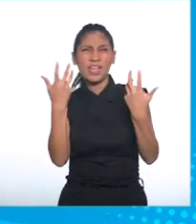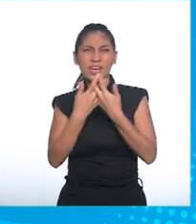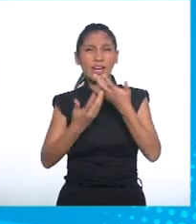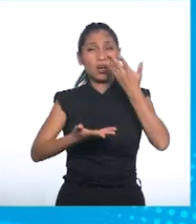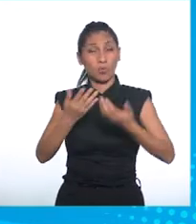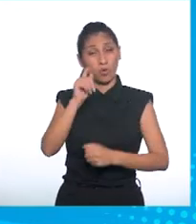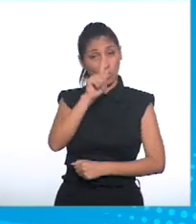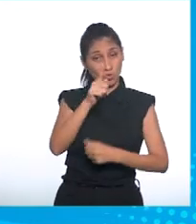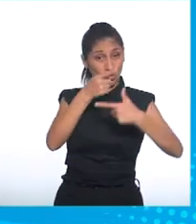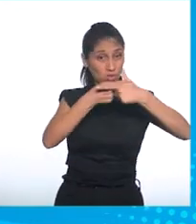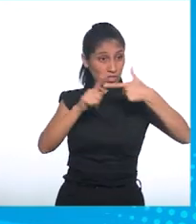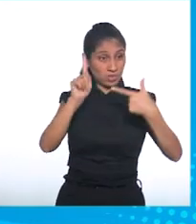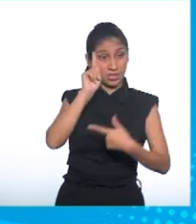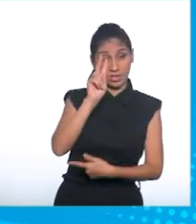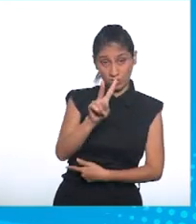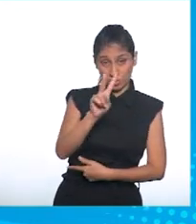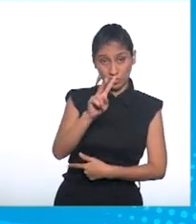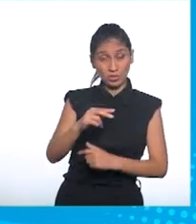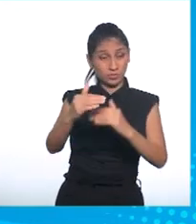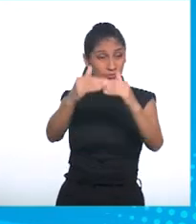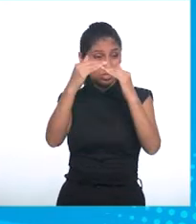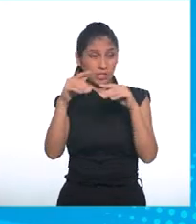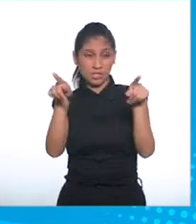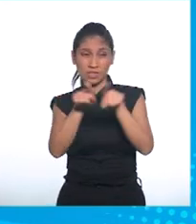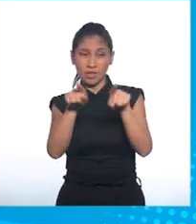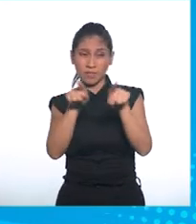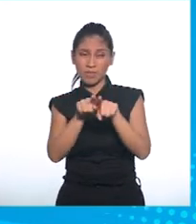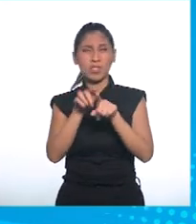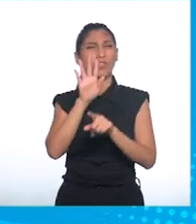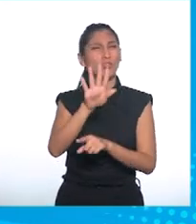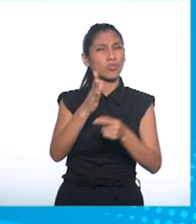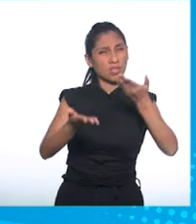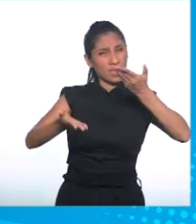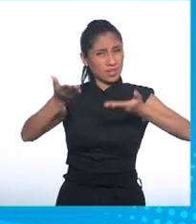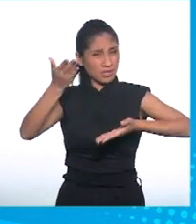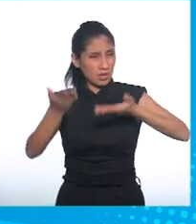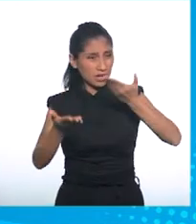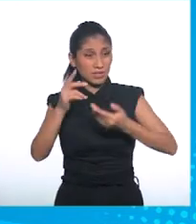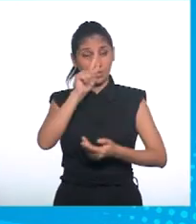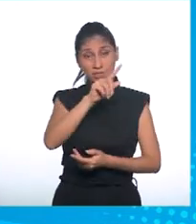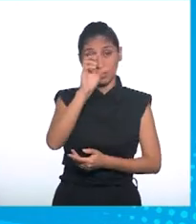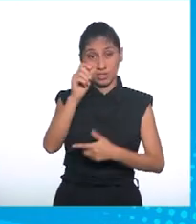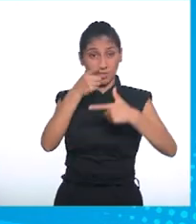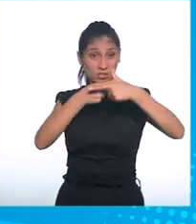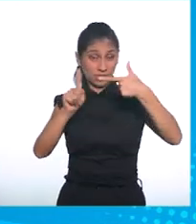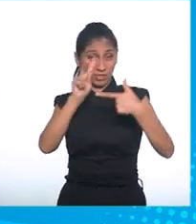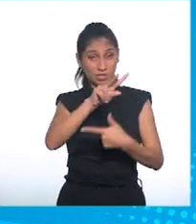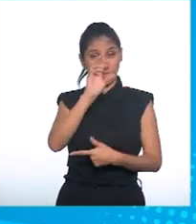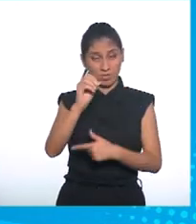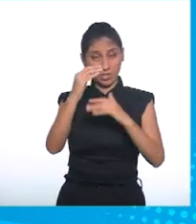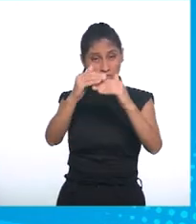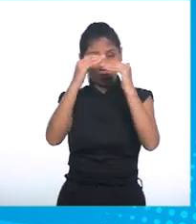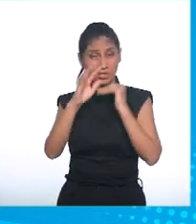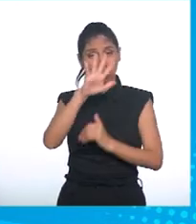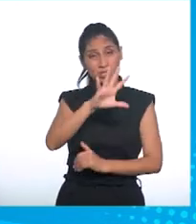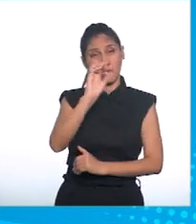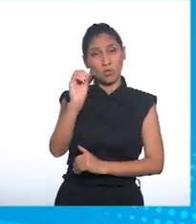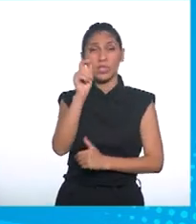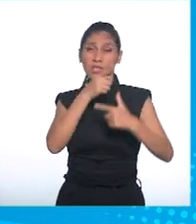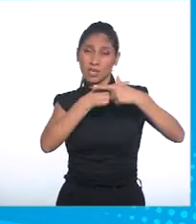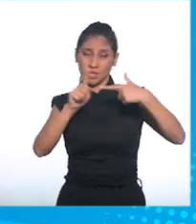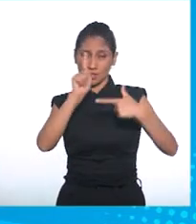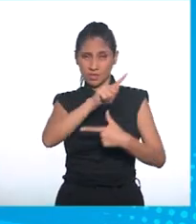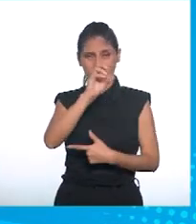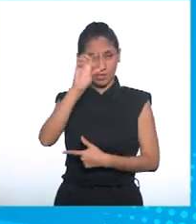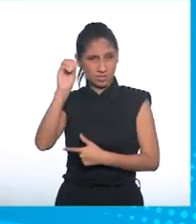como 1 entre 2 y sus equivalentes 10 entre 20, 50 entre 100.